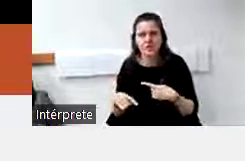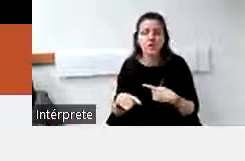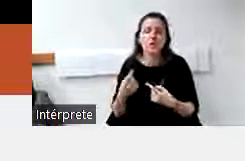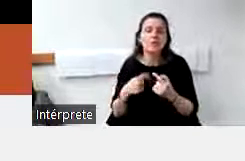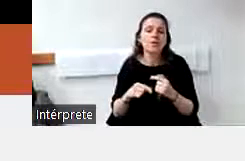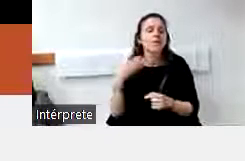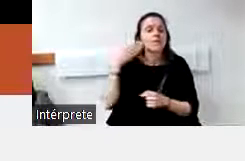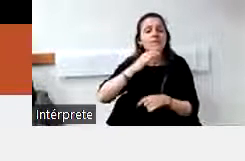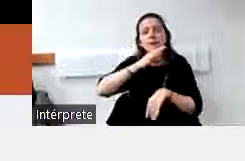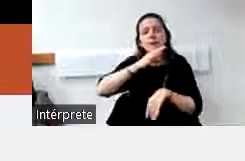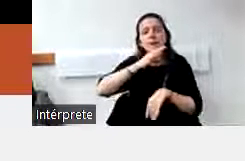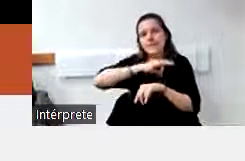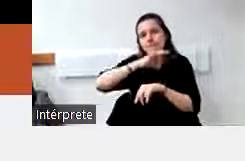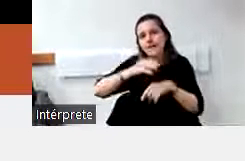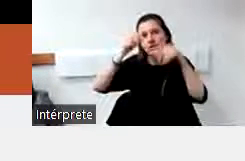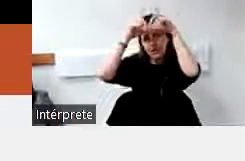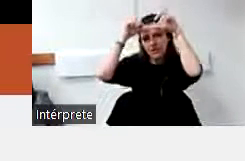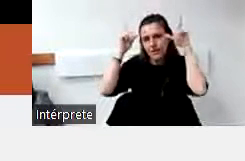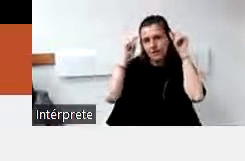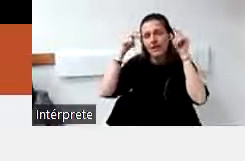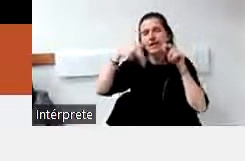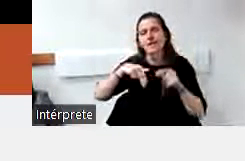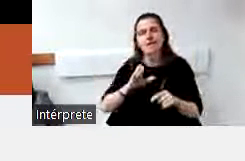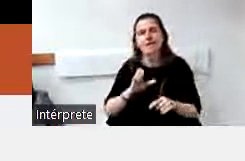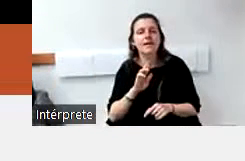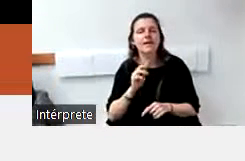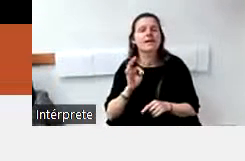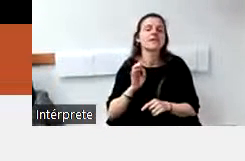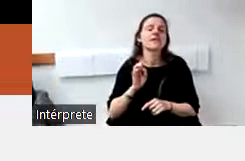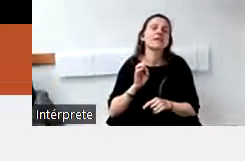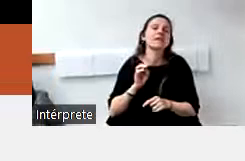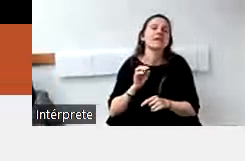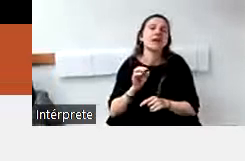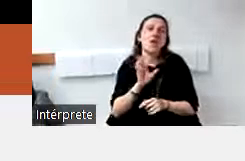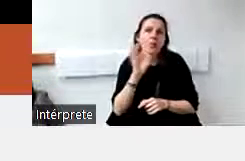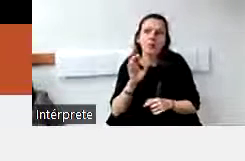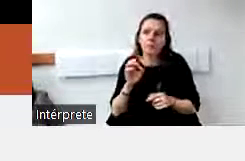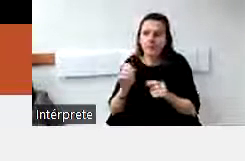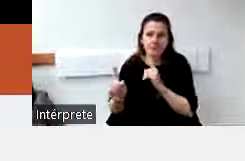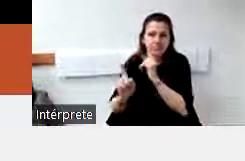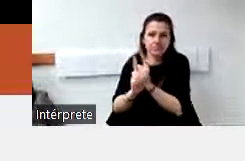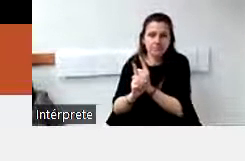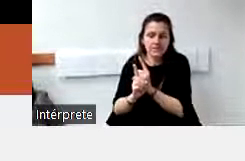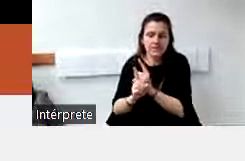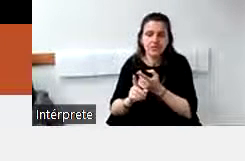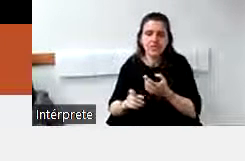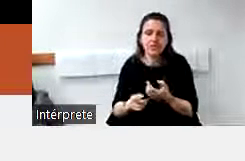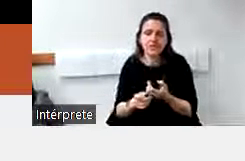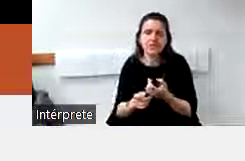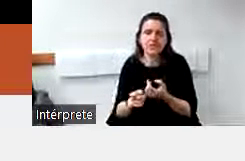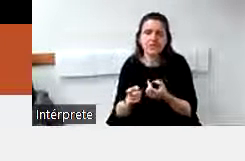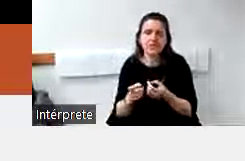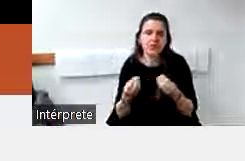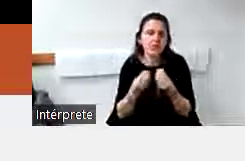desde la nurse, desde quien recibe, tenemos grandes herramientas. Romper el